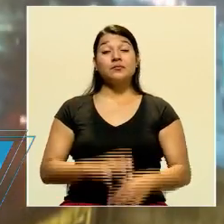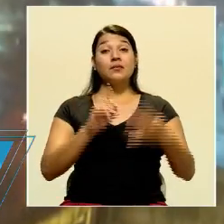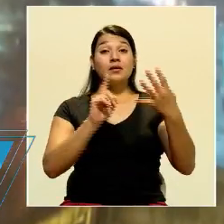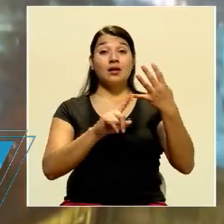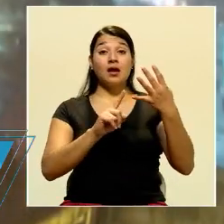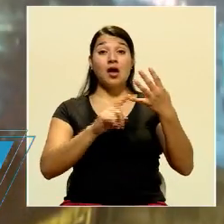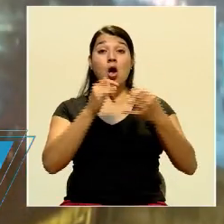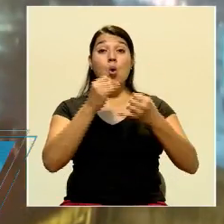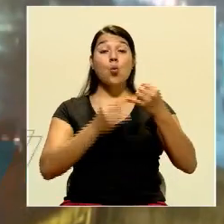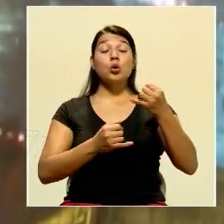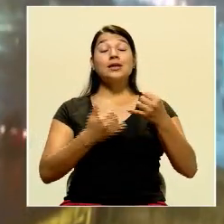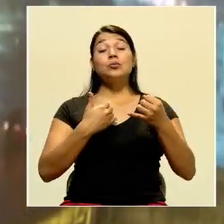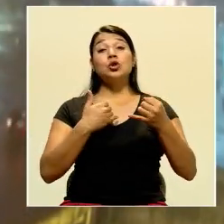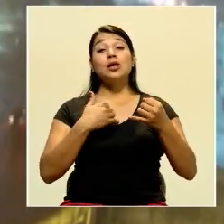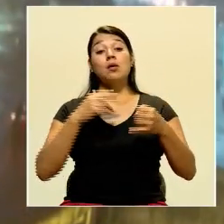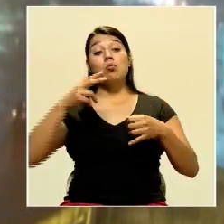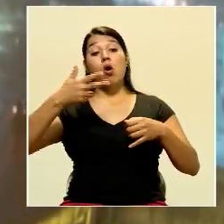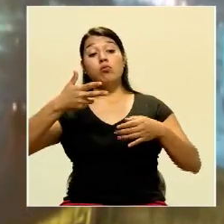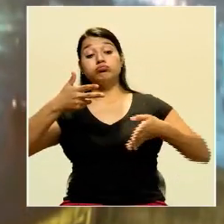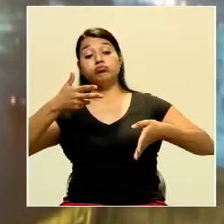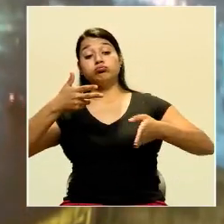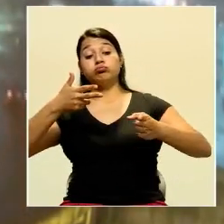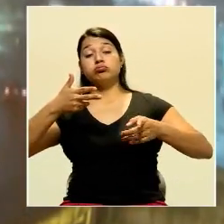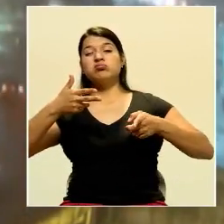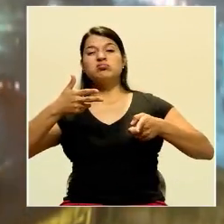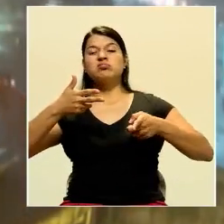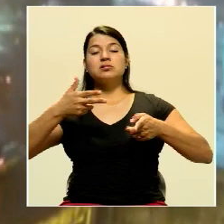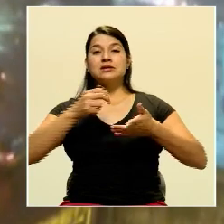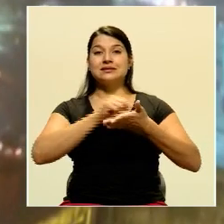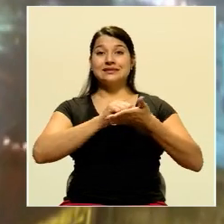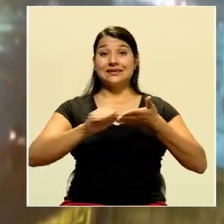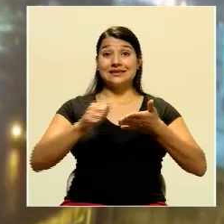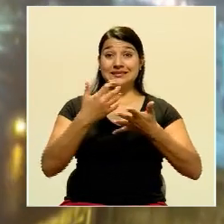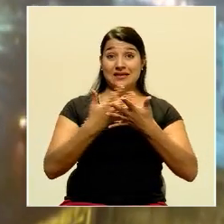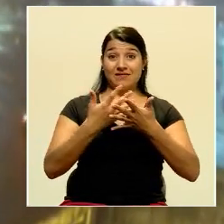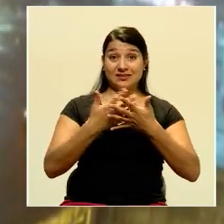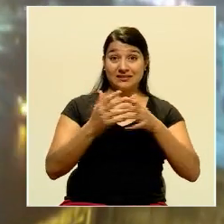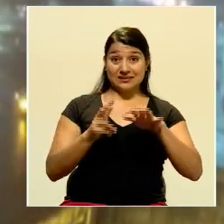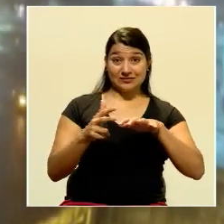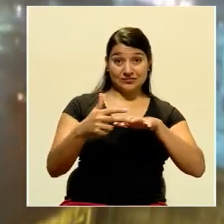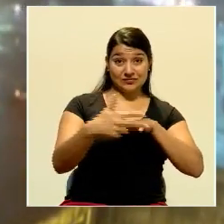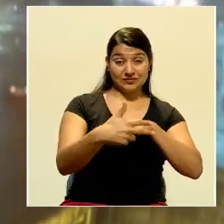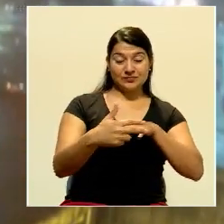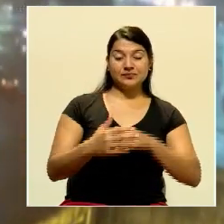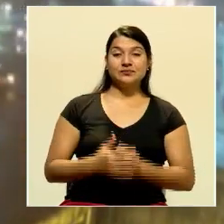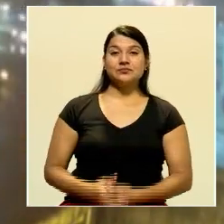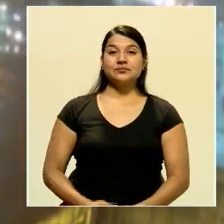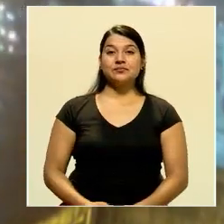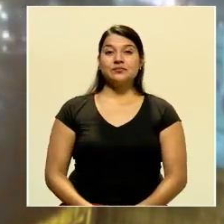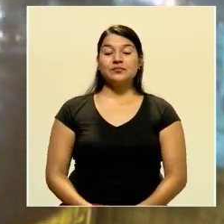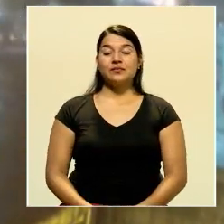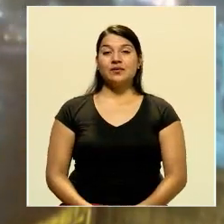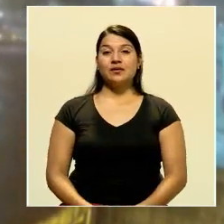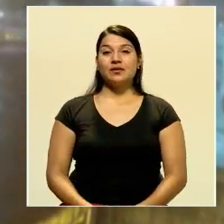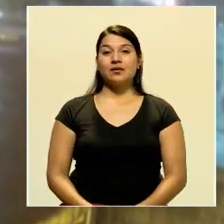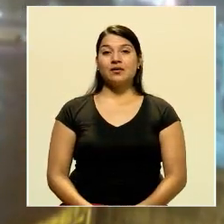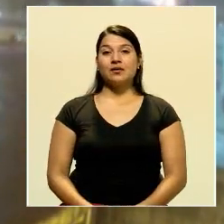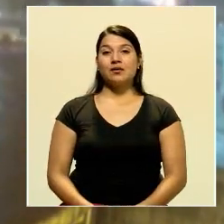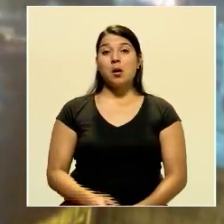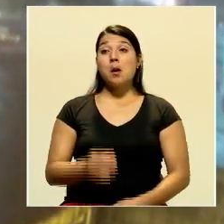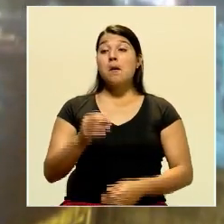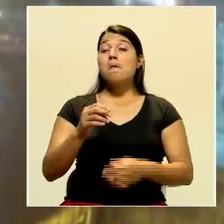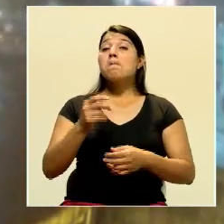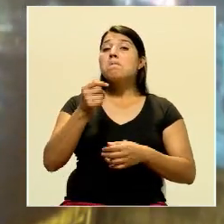por último tenemos la vista en la rotonda de San Sebastián en Circunvalación. Poco menos